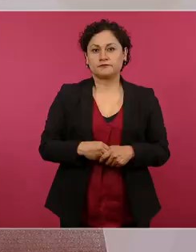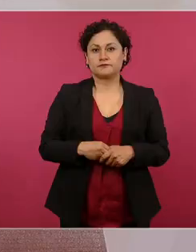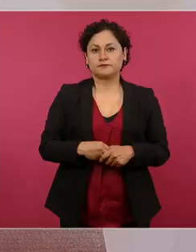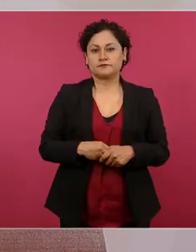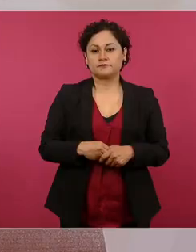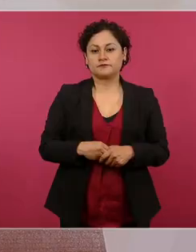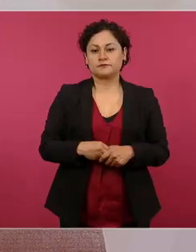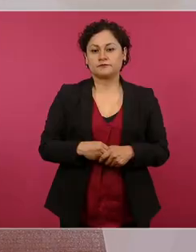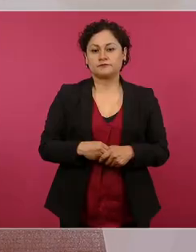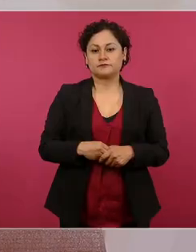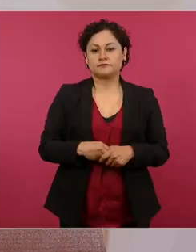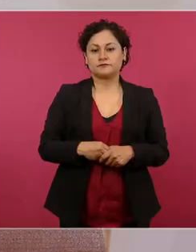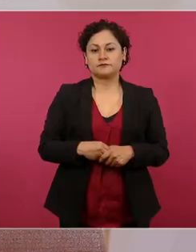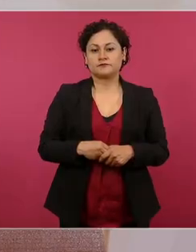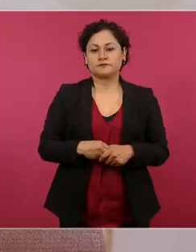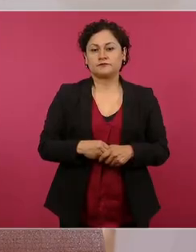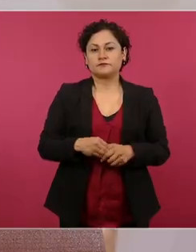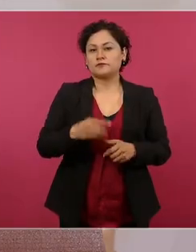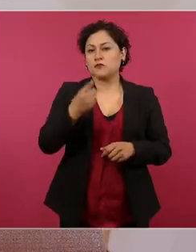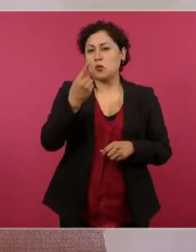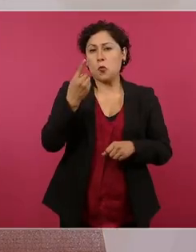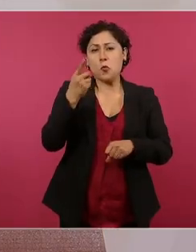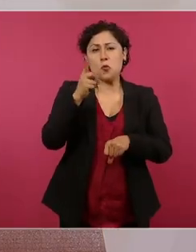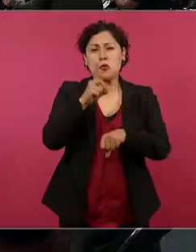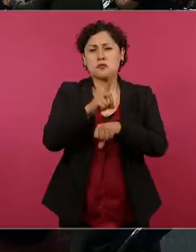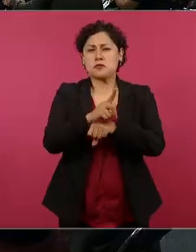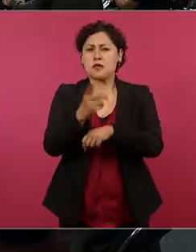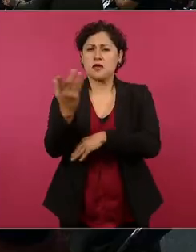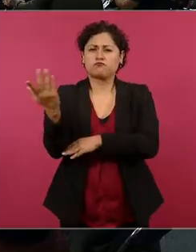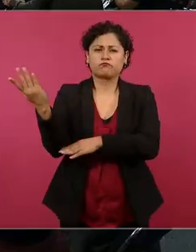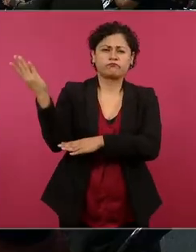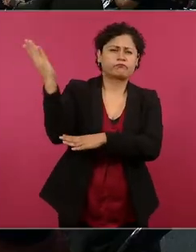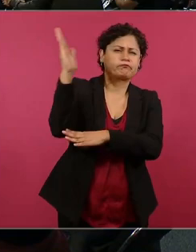ahí, sin salir.